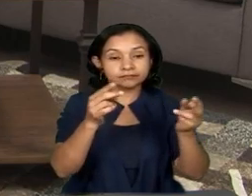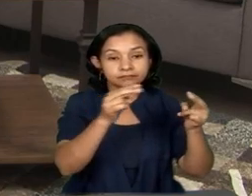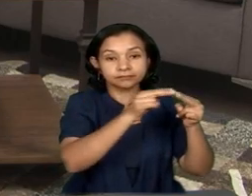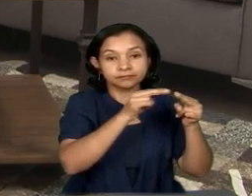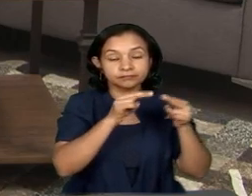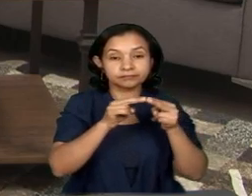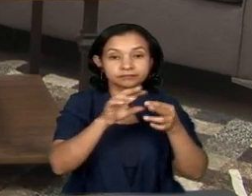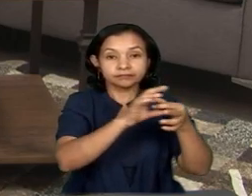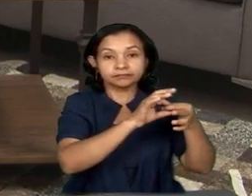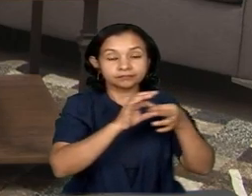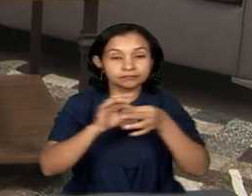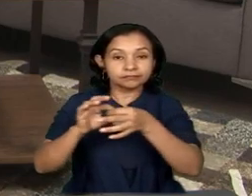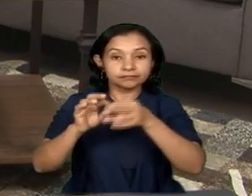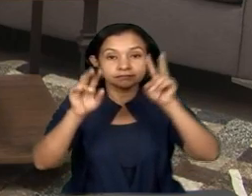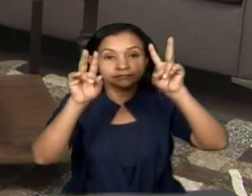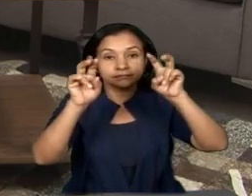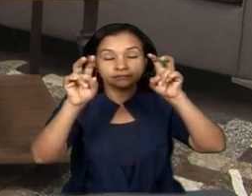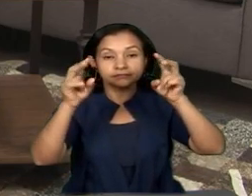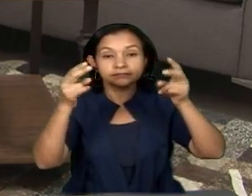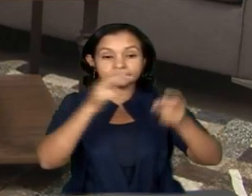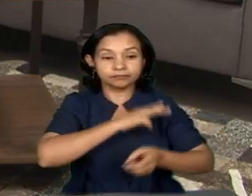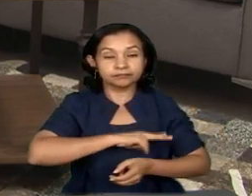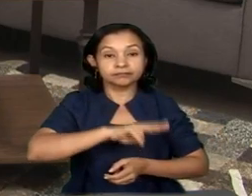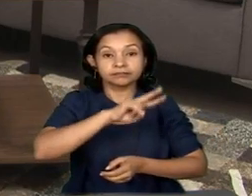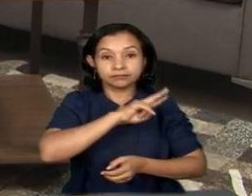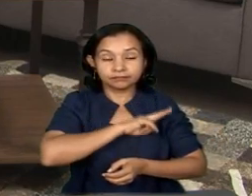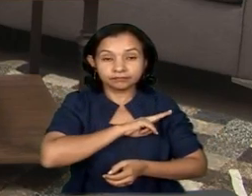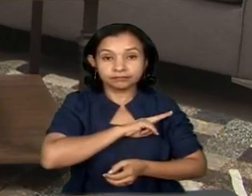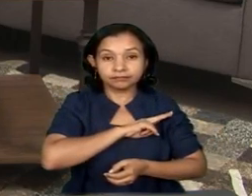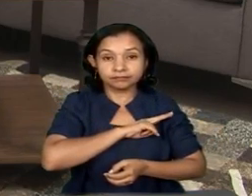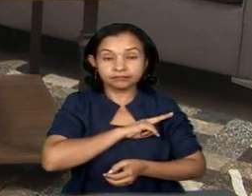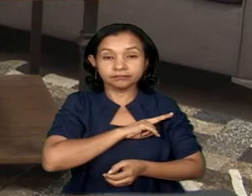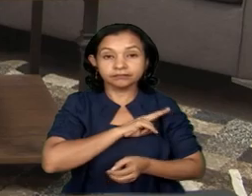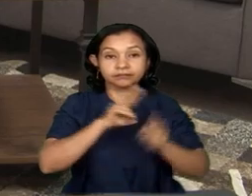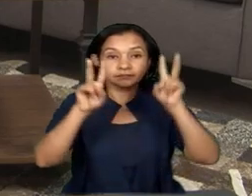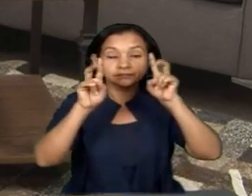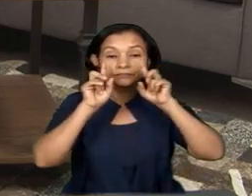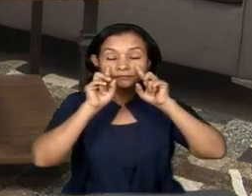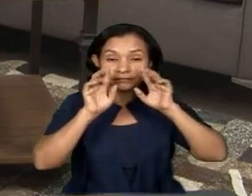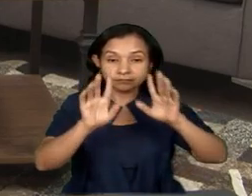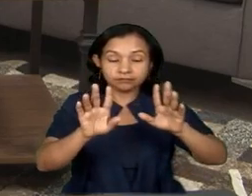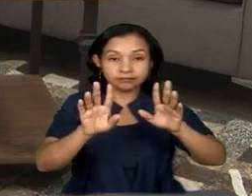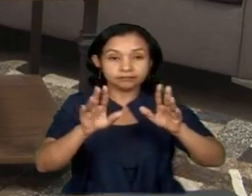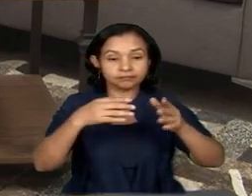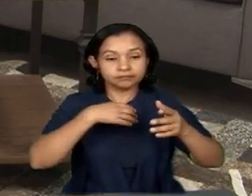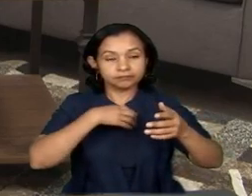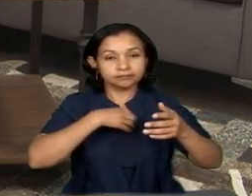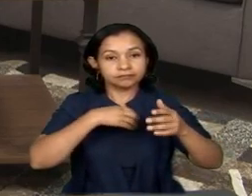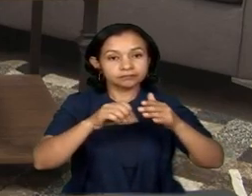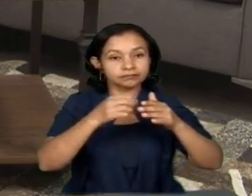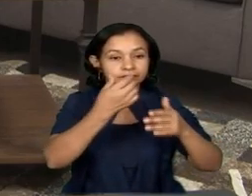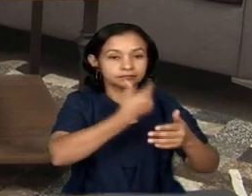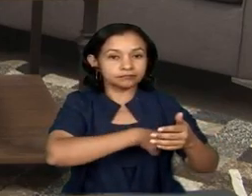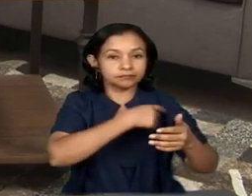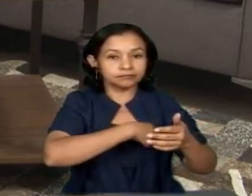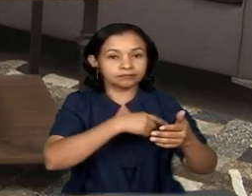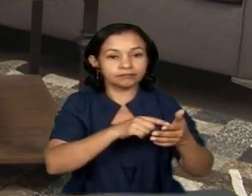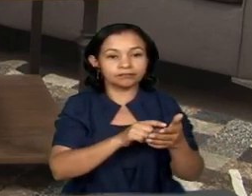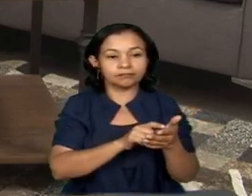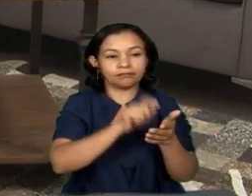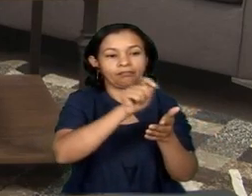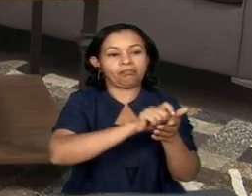Todo está interconectado. El tema de formación de valores también está conectado al tema del cuidado y el respeto a la propiedad social, de tal manera que